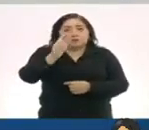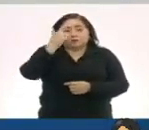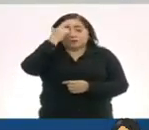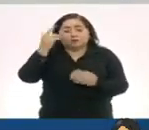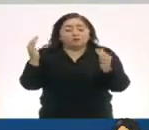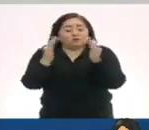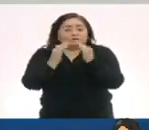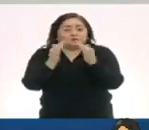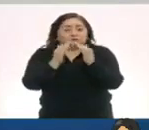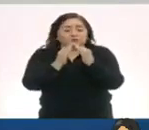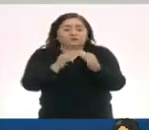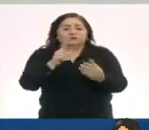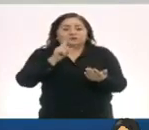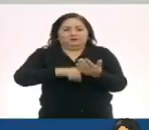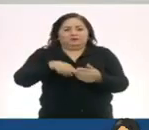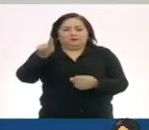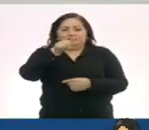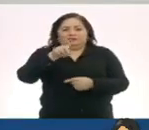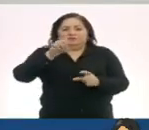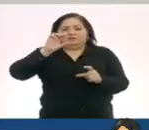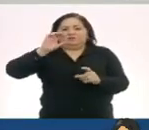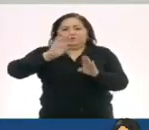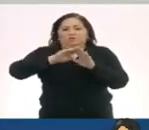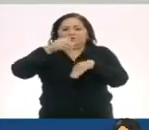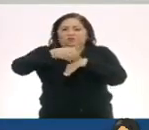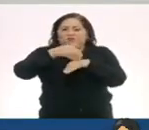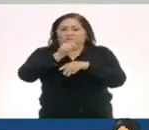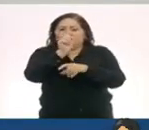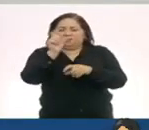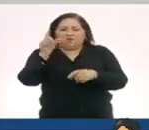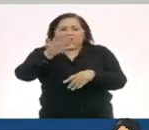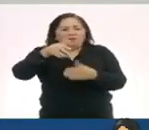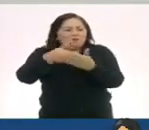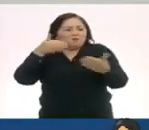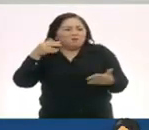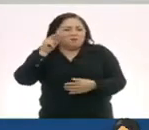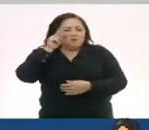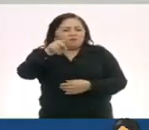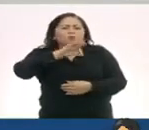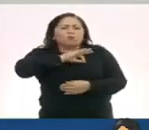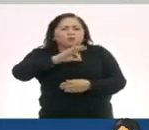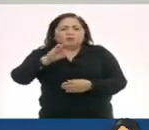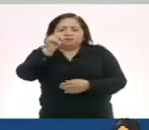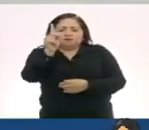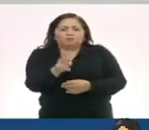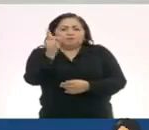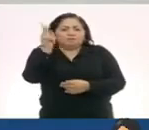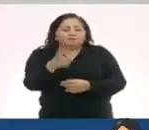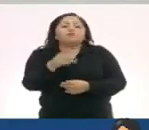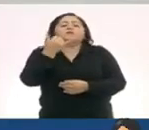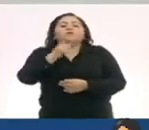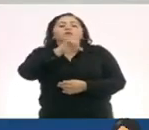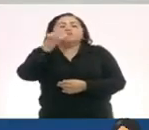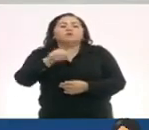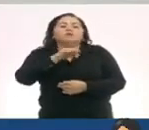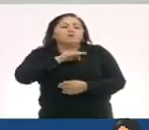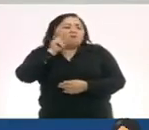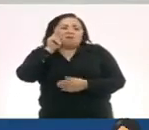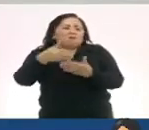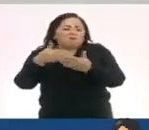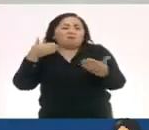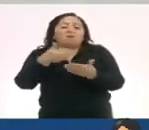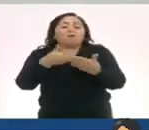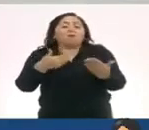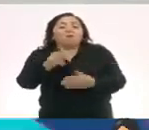casa que las partes enteras, uh-huh, también, como ya lo vimos, las podemos fraccionar, ¿no? Y se puede ver lo mismo.